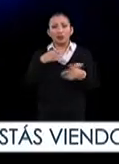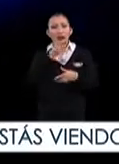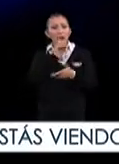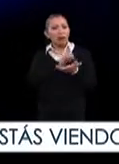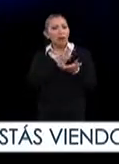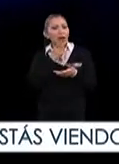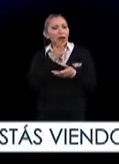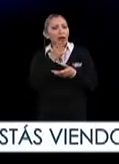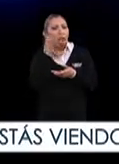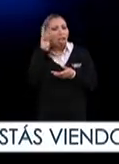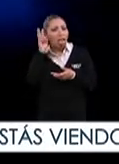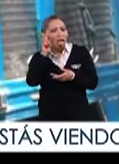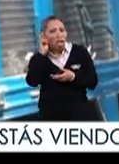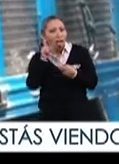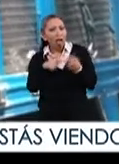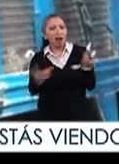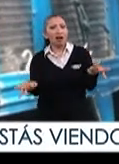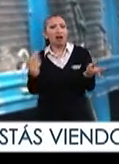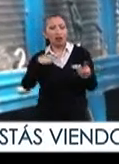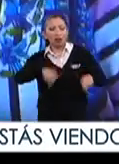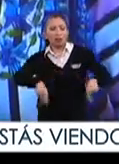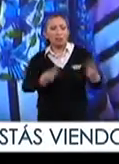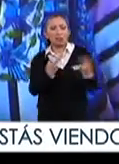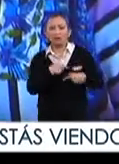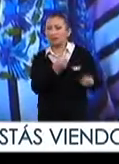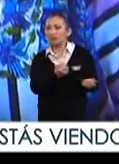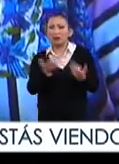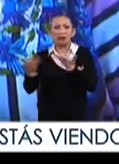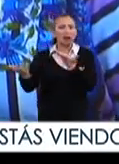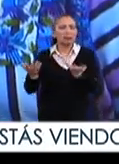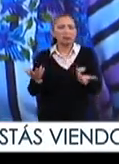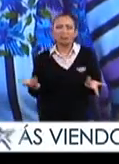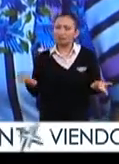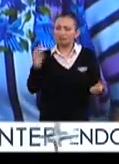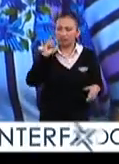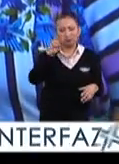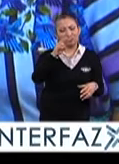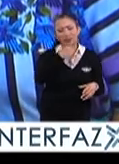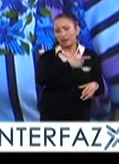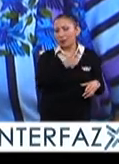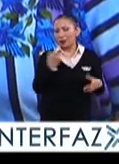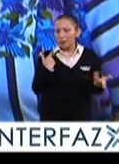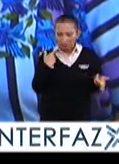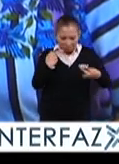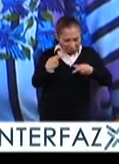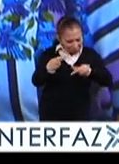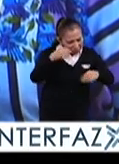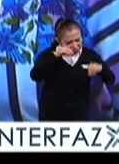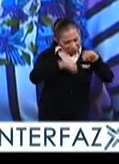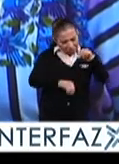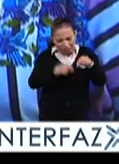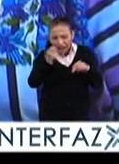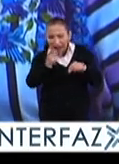vicios, tráficos, etc. Yo creo que hay que hacer un diseño que abarca